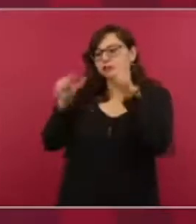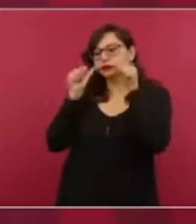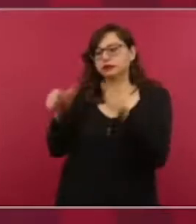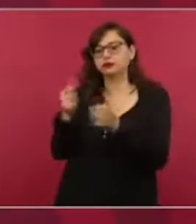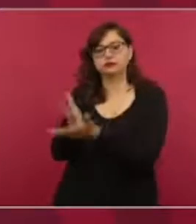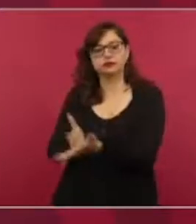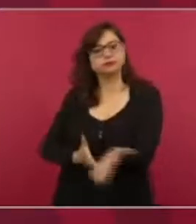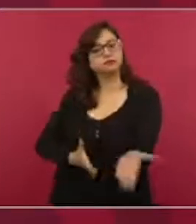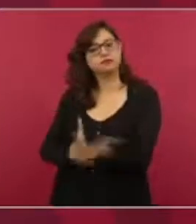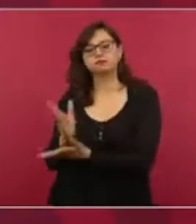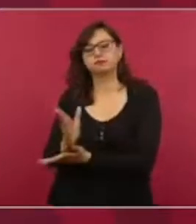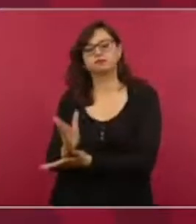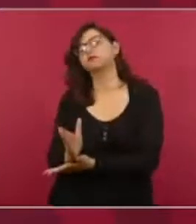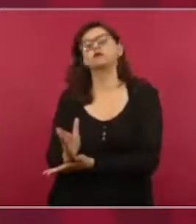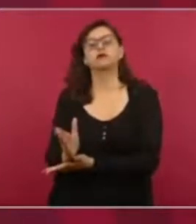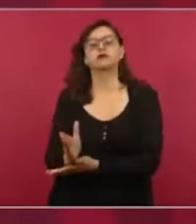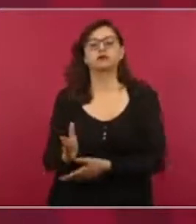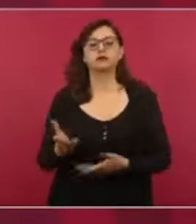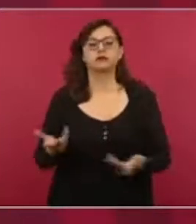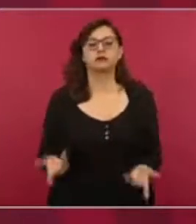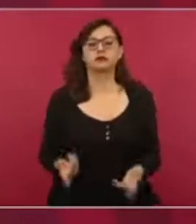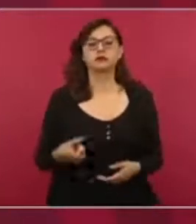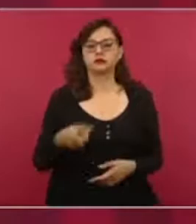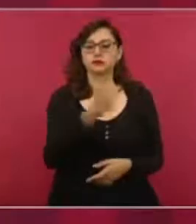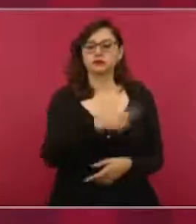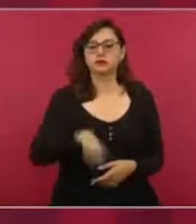haciendo, como le llaman, lobby